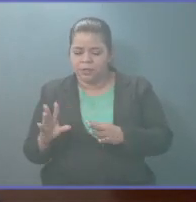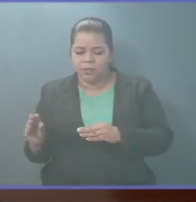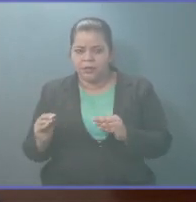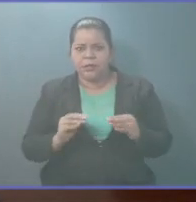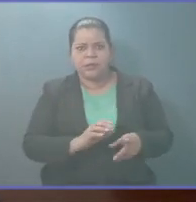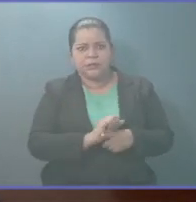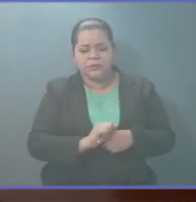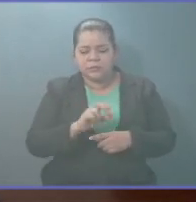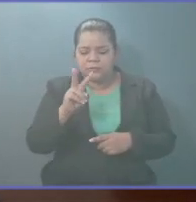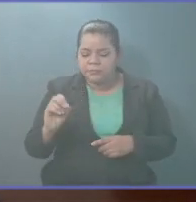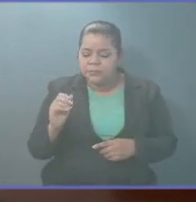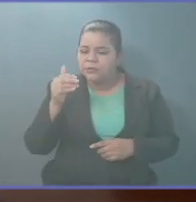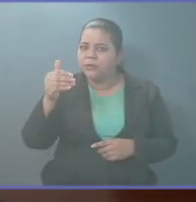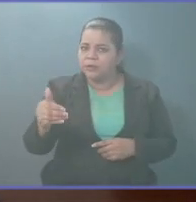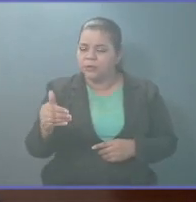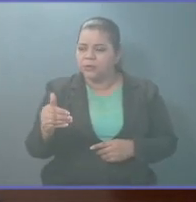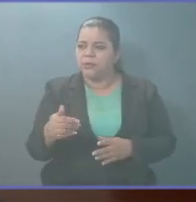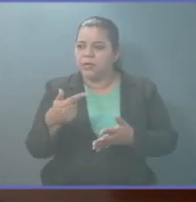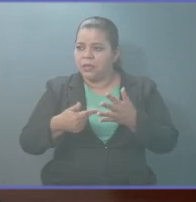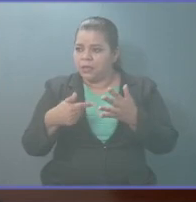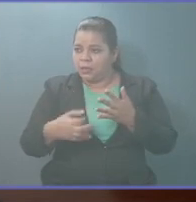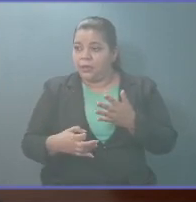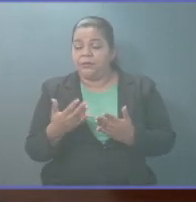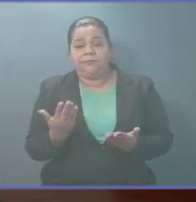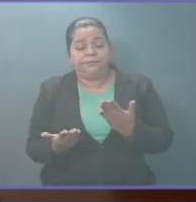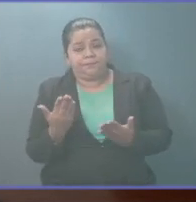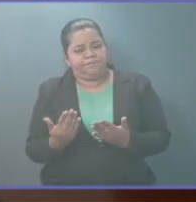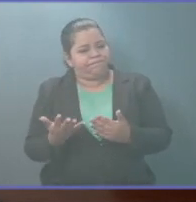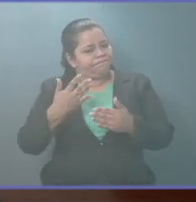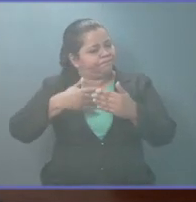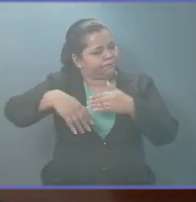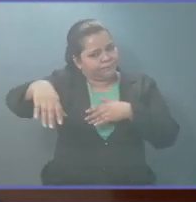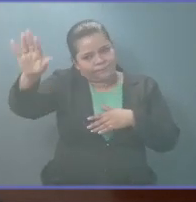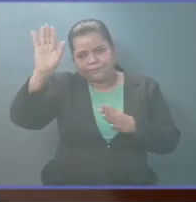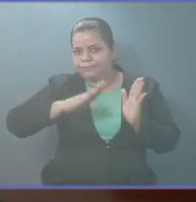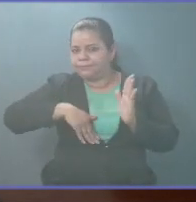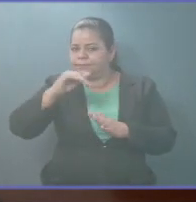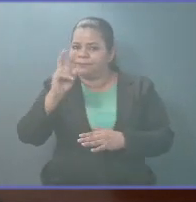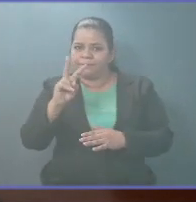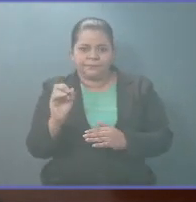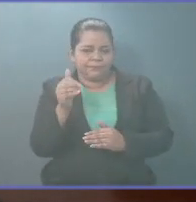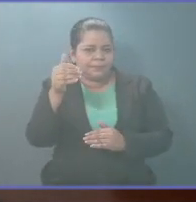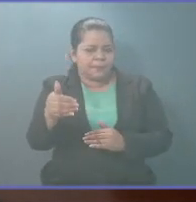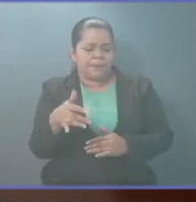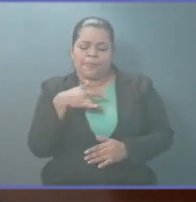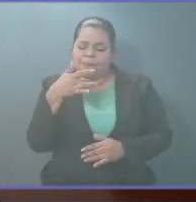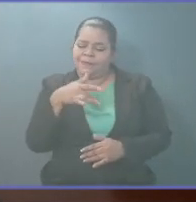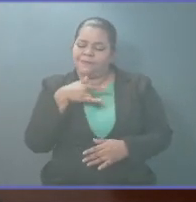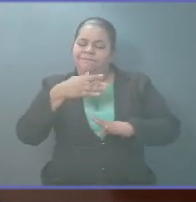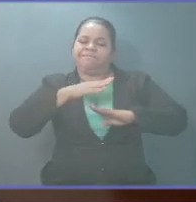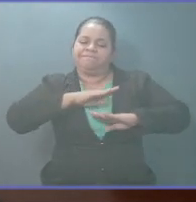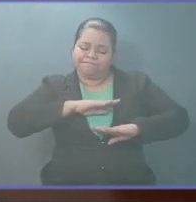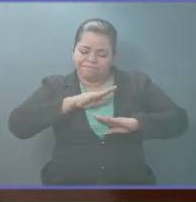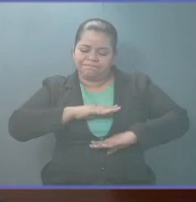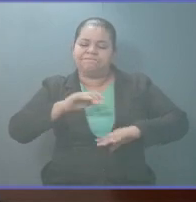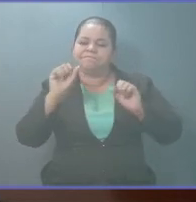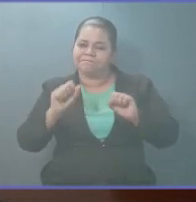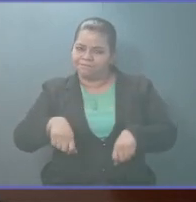batallas campales ideológicas, de intereses, de egos, y esta comisión siempre mantiene un tono que se